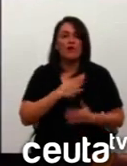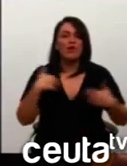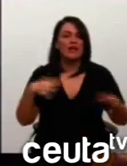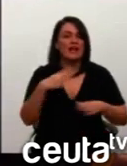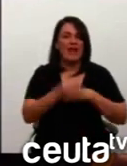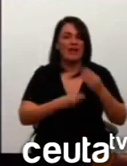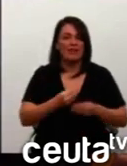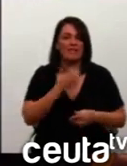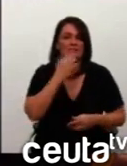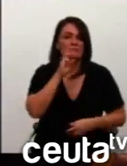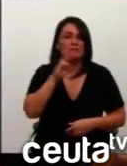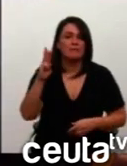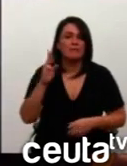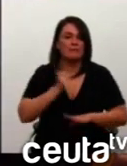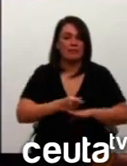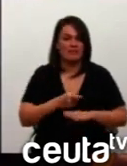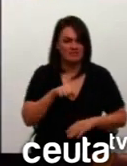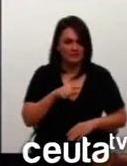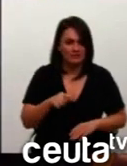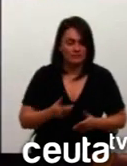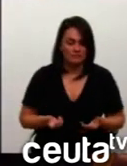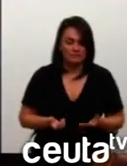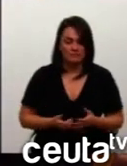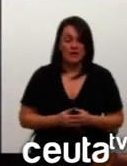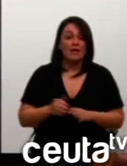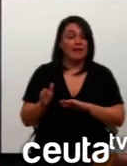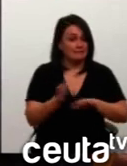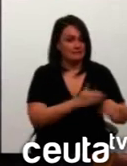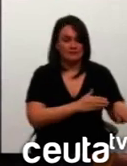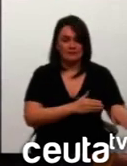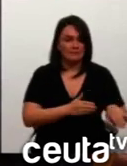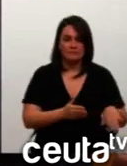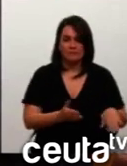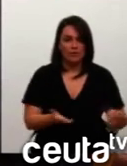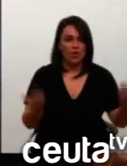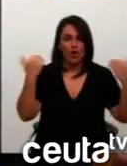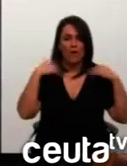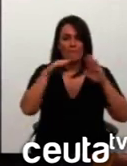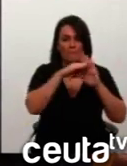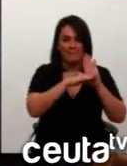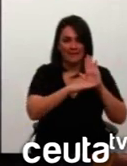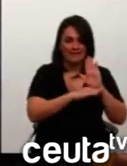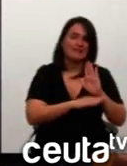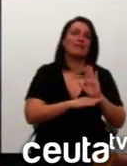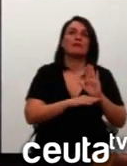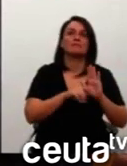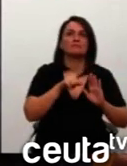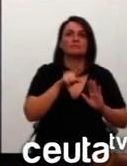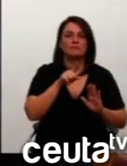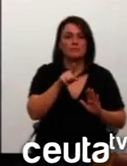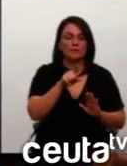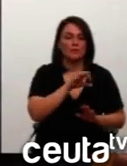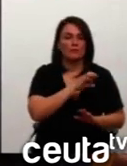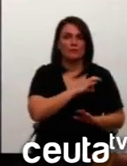Popular esté al mando. Lejos de esas competencias que usted se autoirroga para justificar